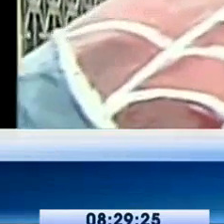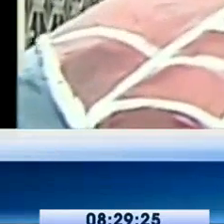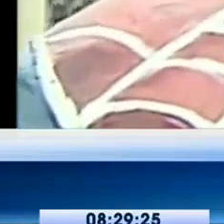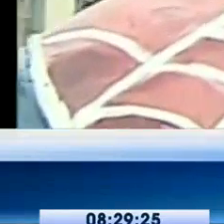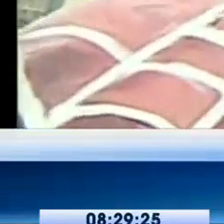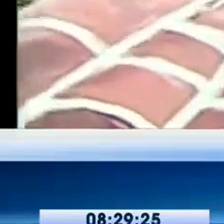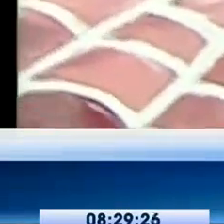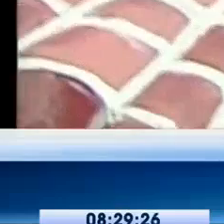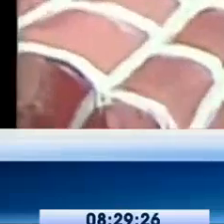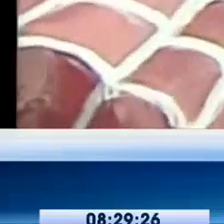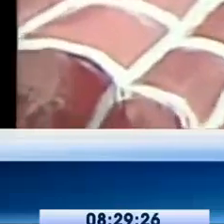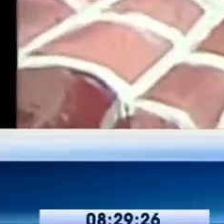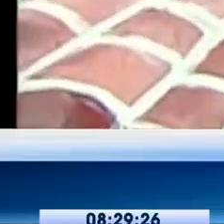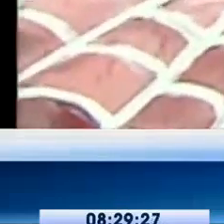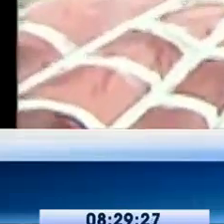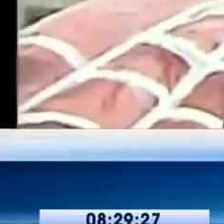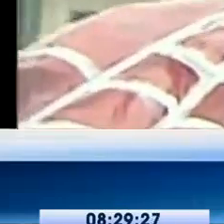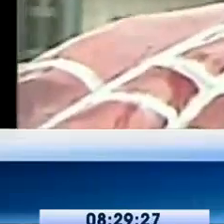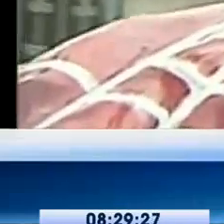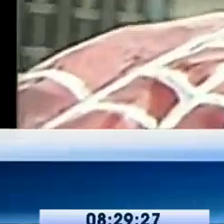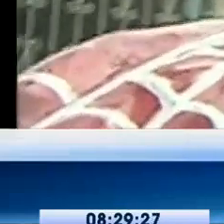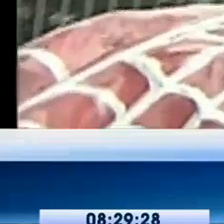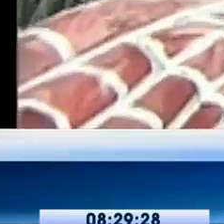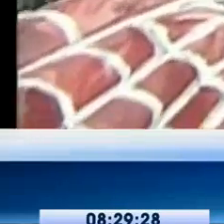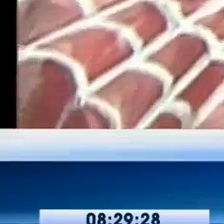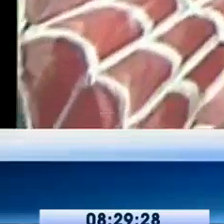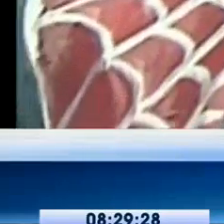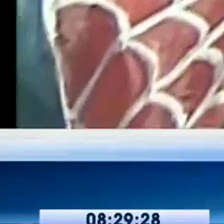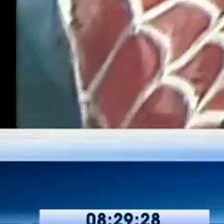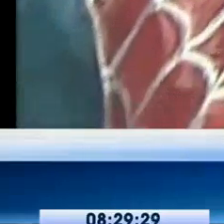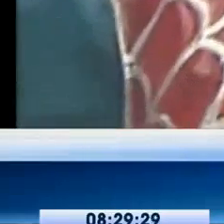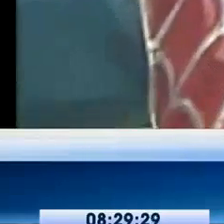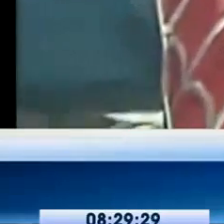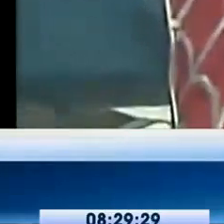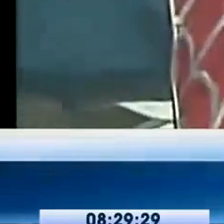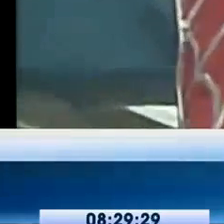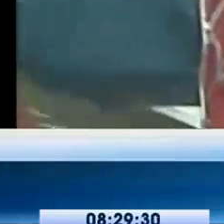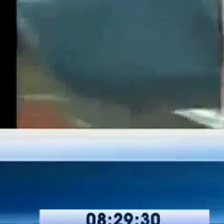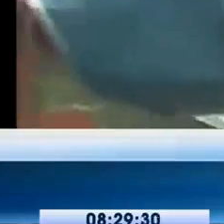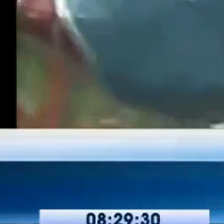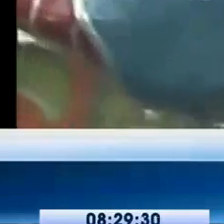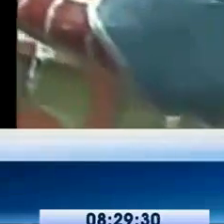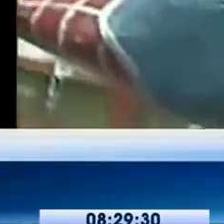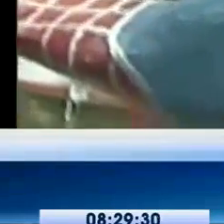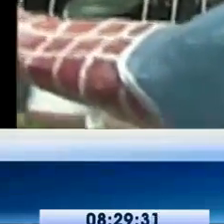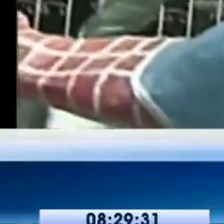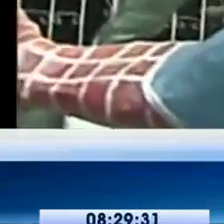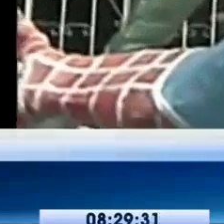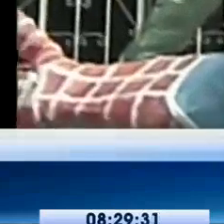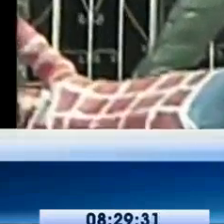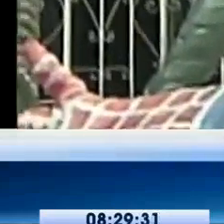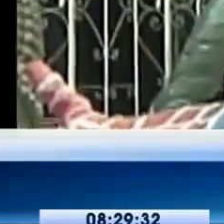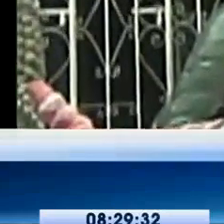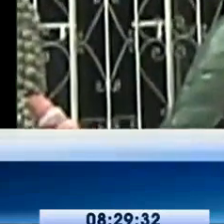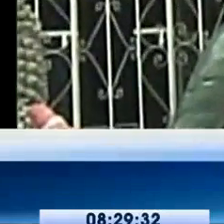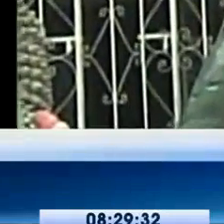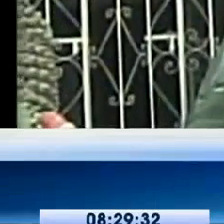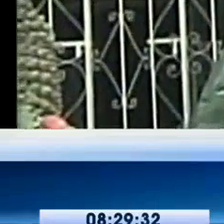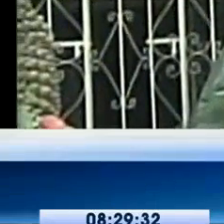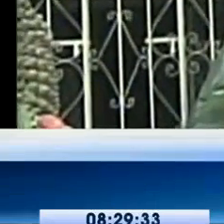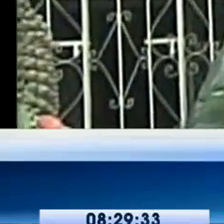Verde, está Killer Croc, está Venom, está el Doctor Octopus, pero también veo a Iron Man por ahí. Ah,